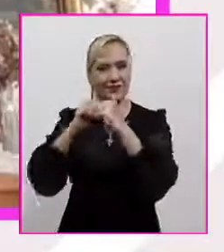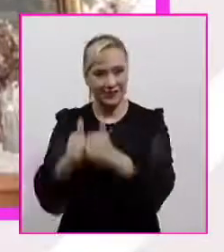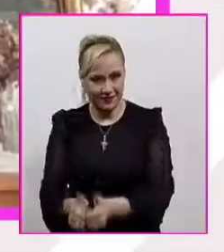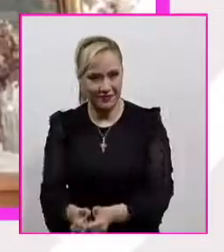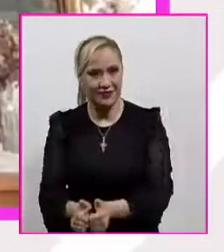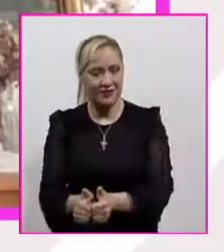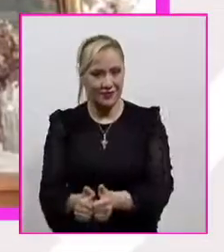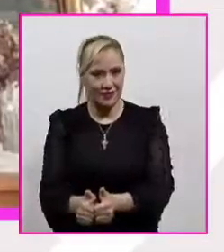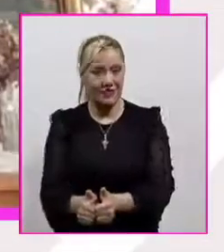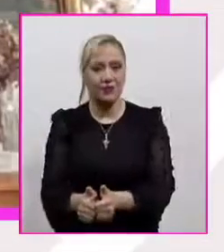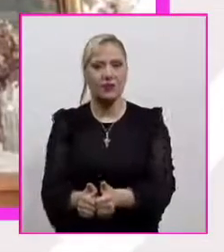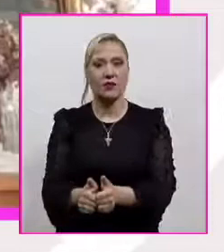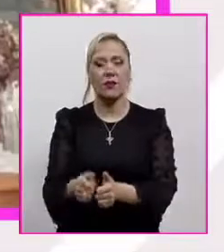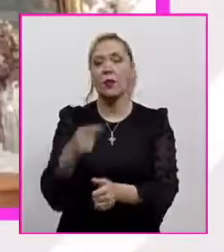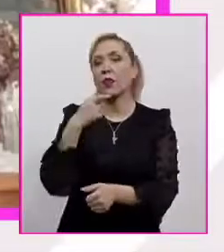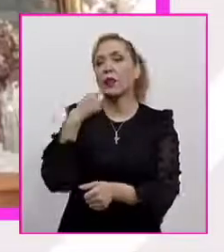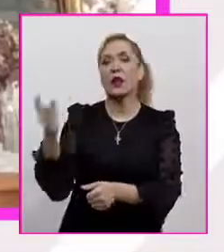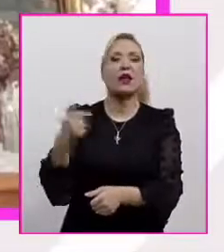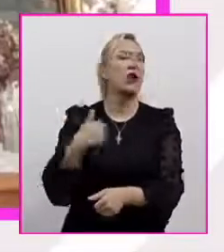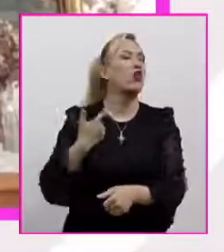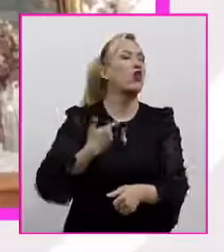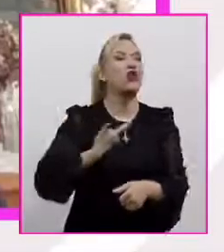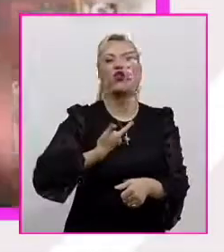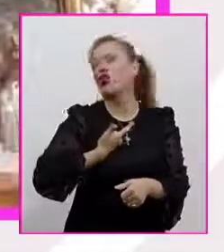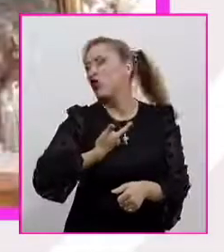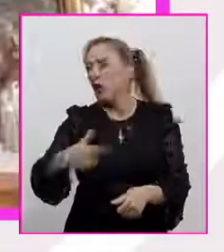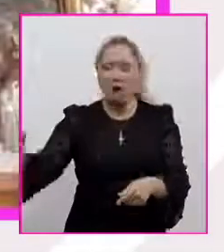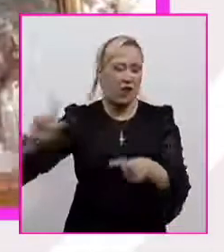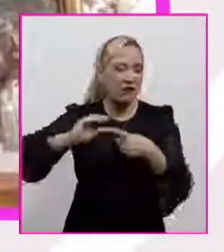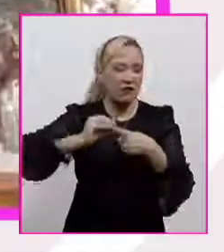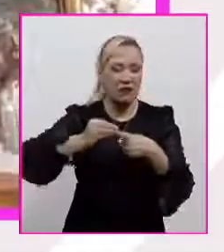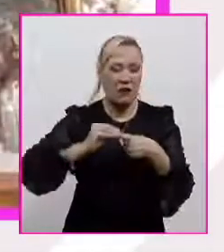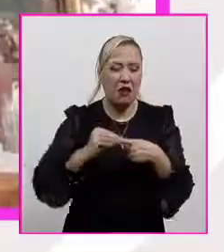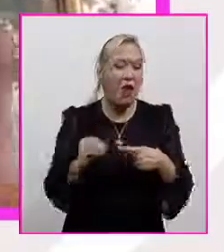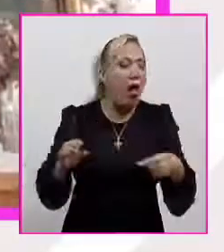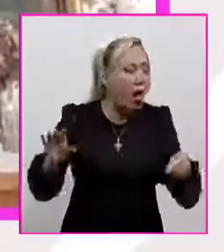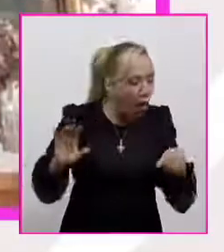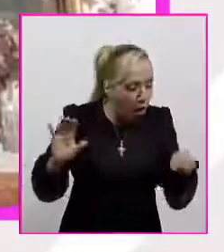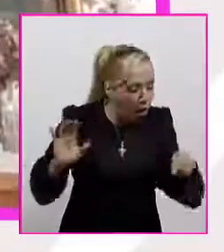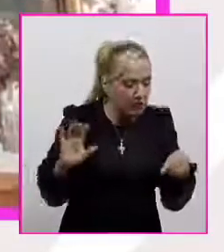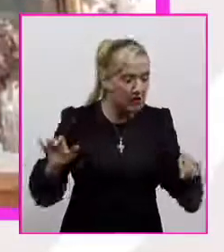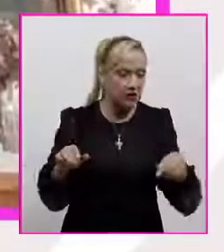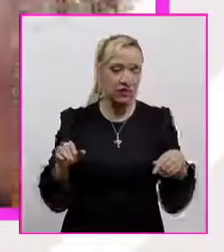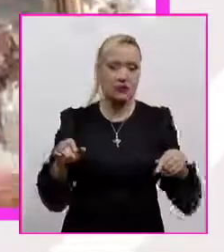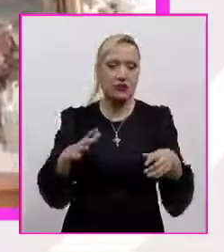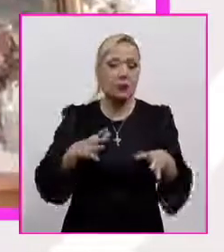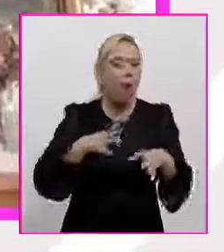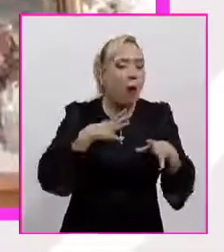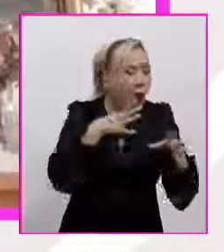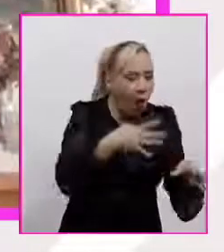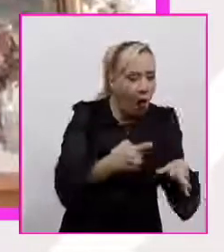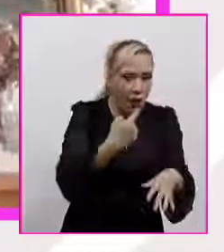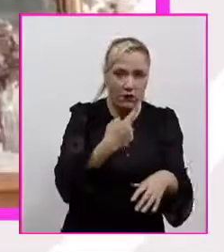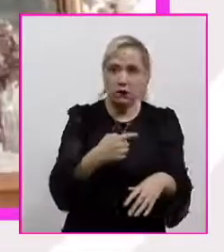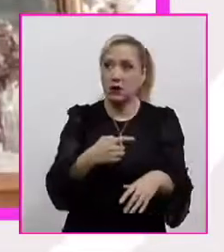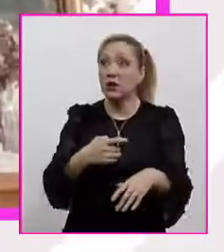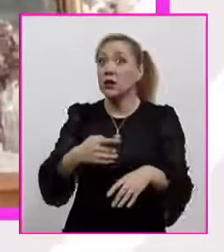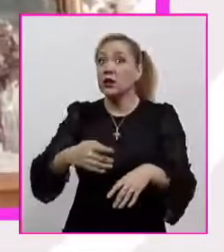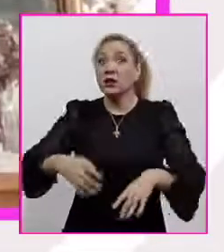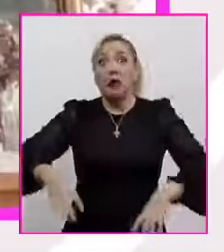país, dijo que no le gustaban los frijoles y entonces eso generó una ola de